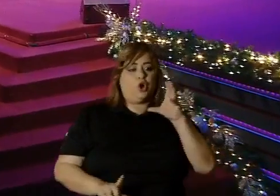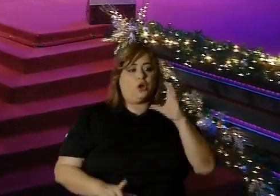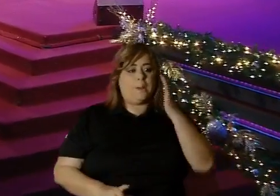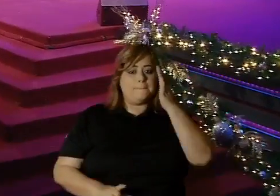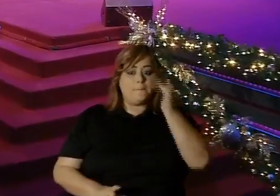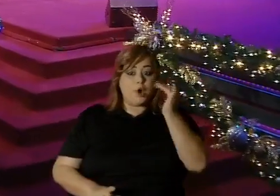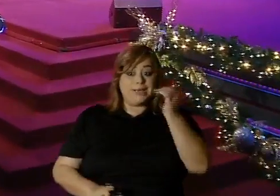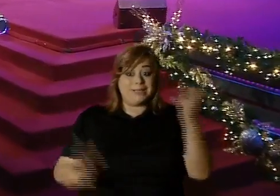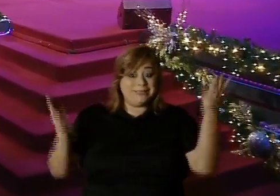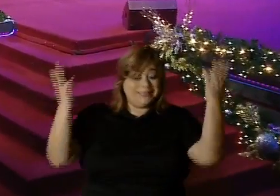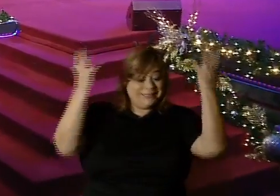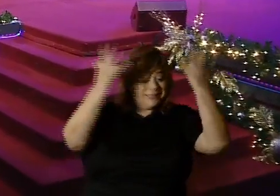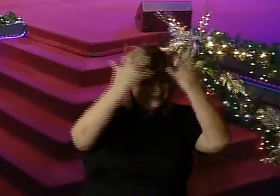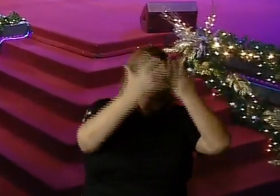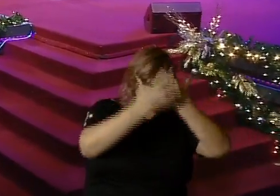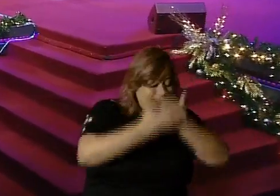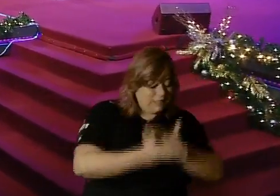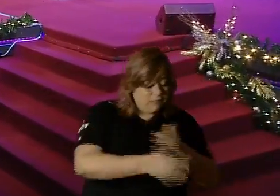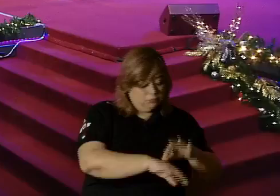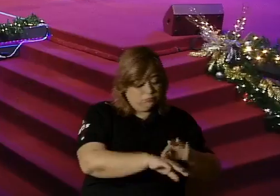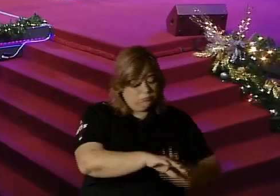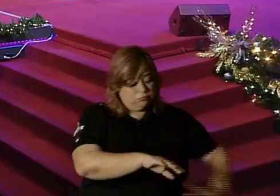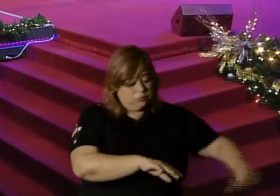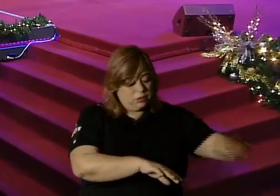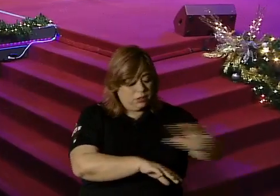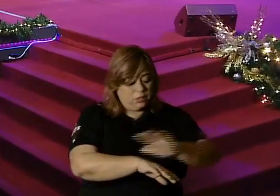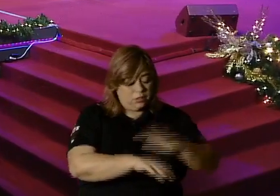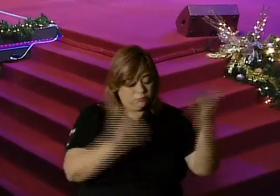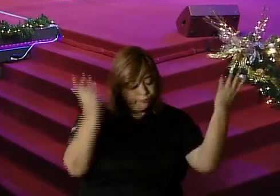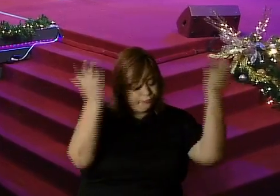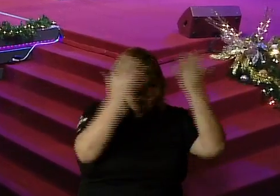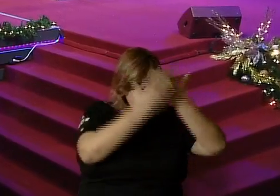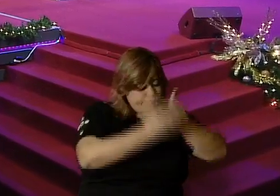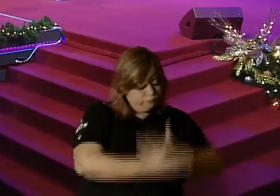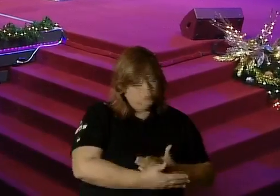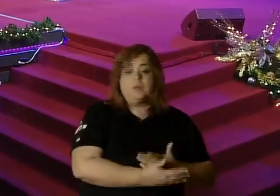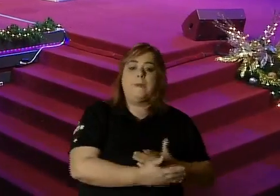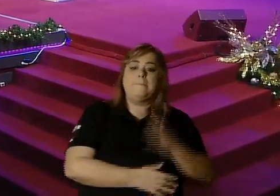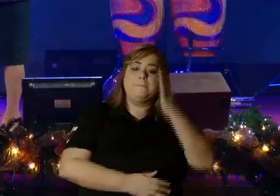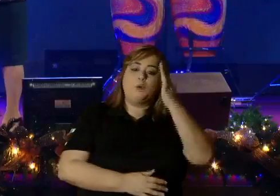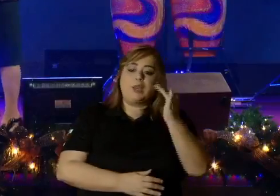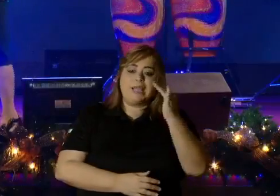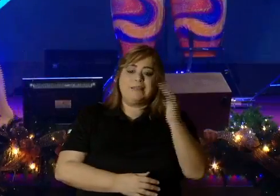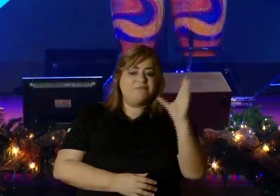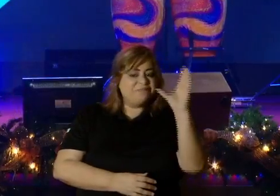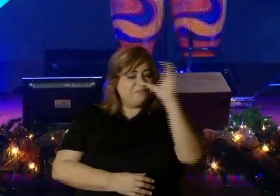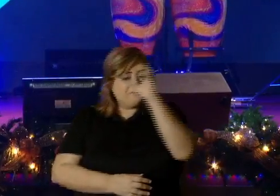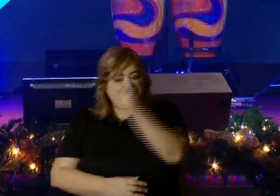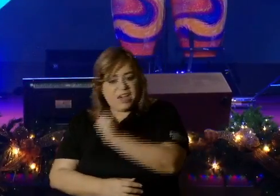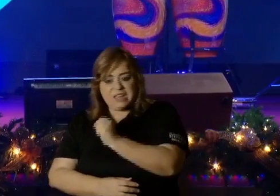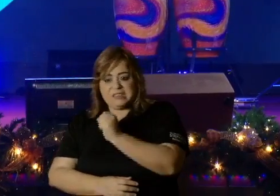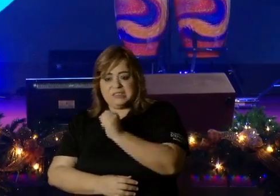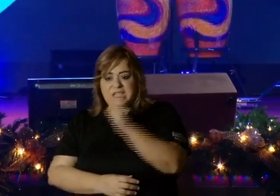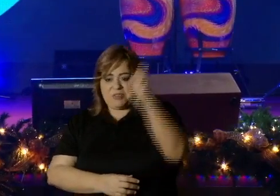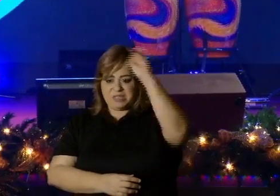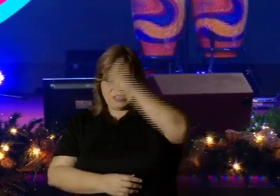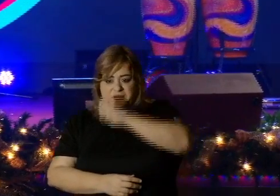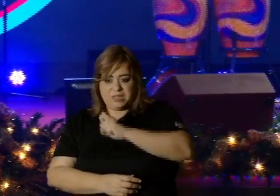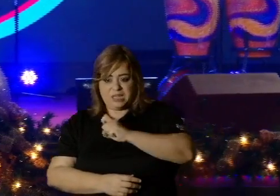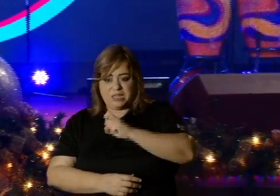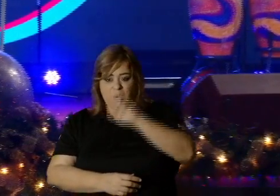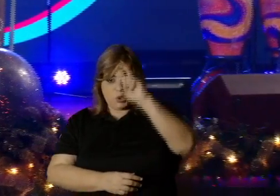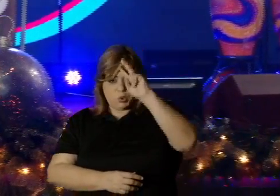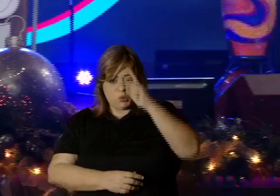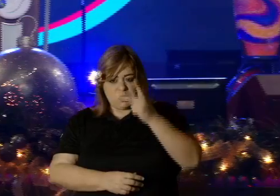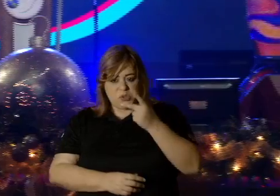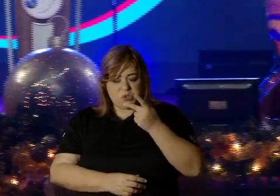Tinieblas cubrirán la tierra y oscuridad, falta de revelación, conocimiento, cubrirán